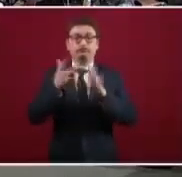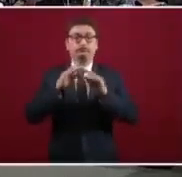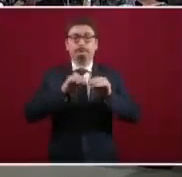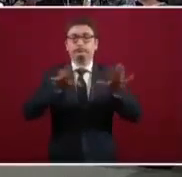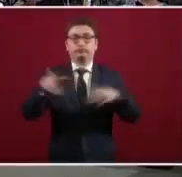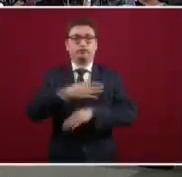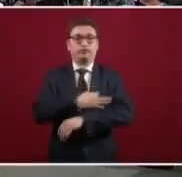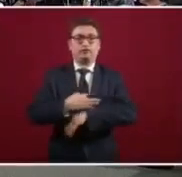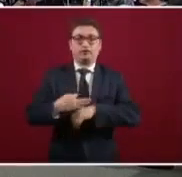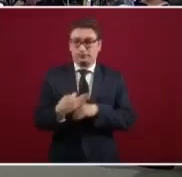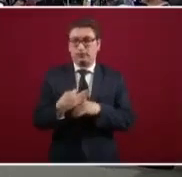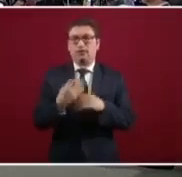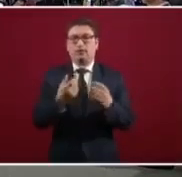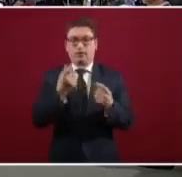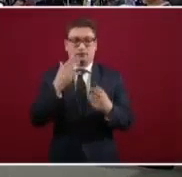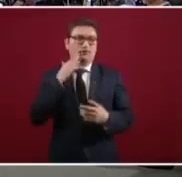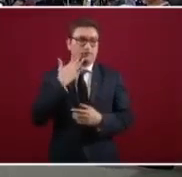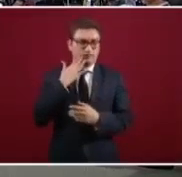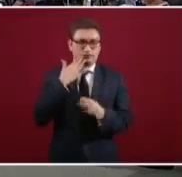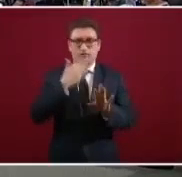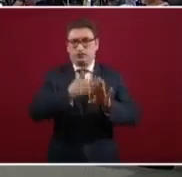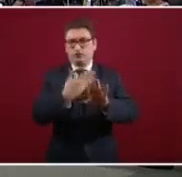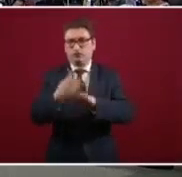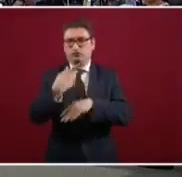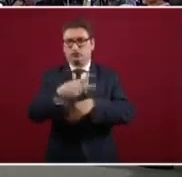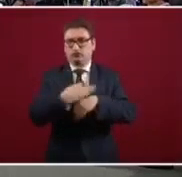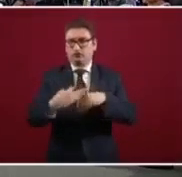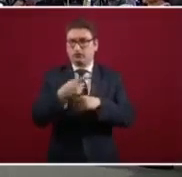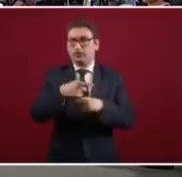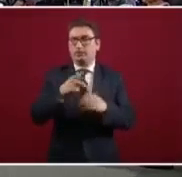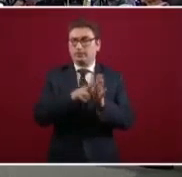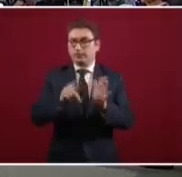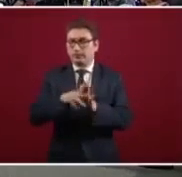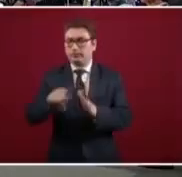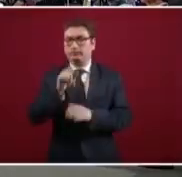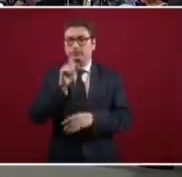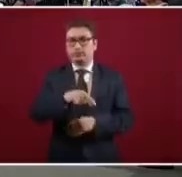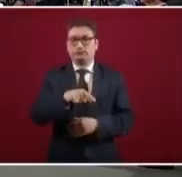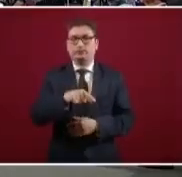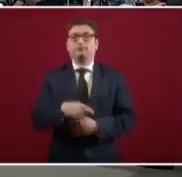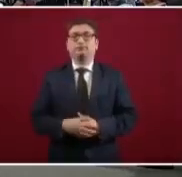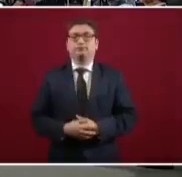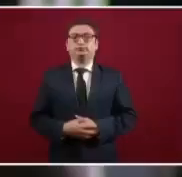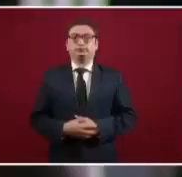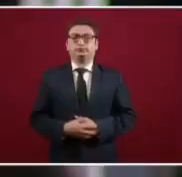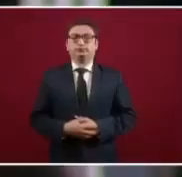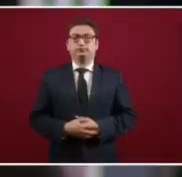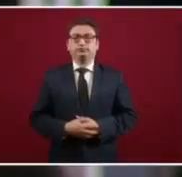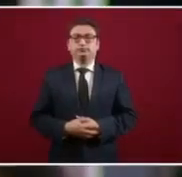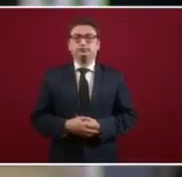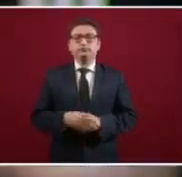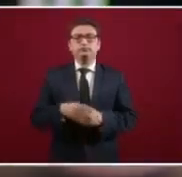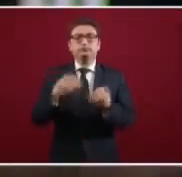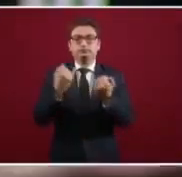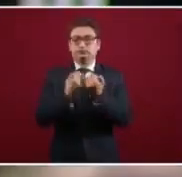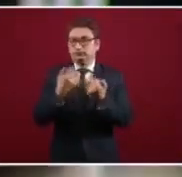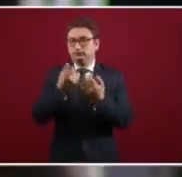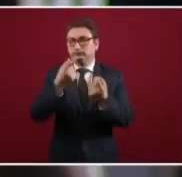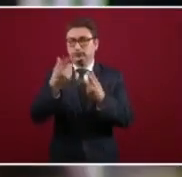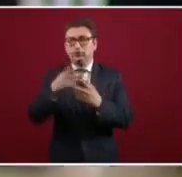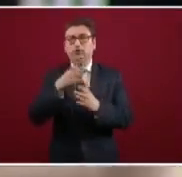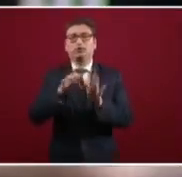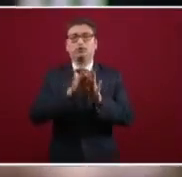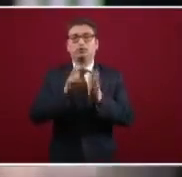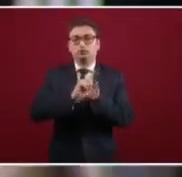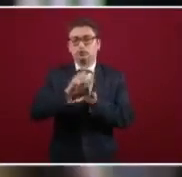familiares es decir en facebook atacaron a los familiares de los periodistas y alcanzaron a cuentas como de